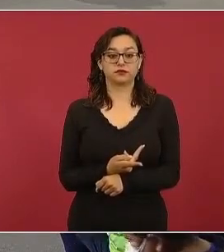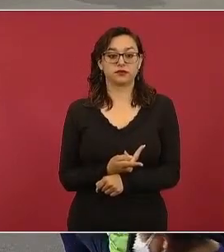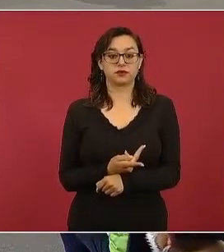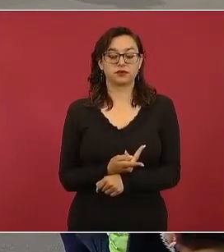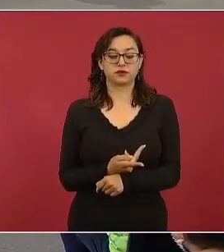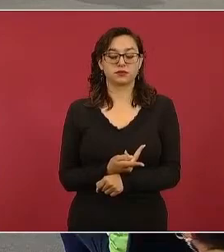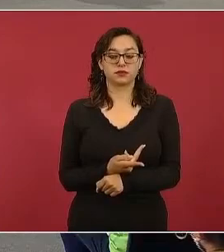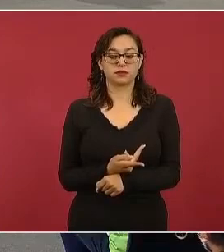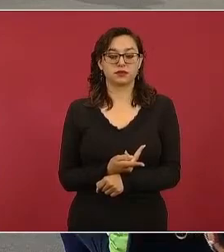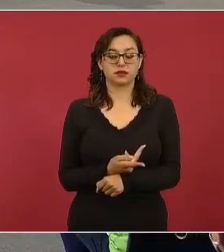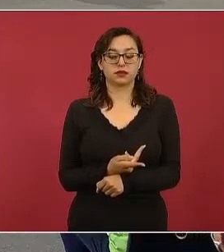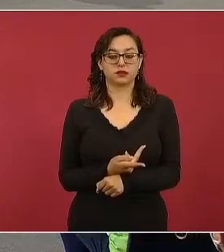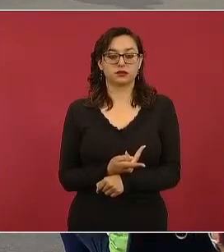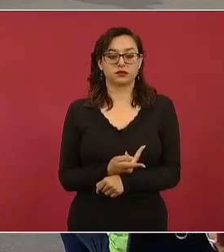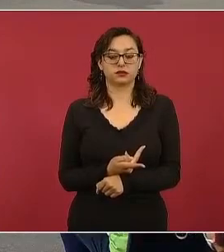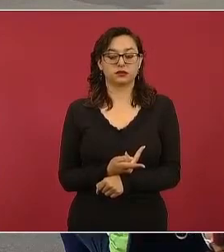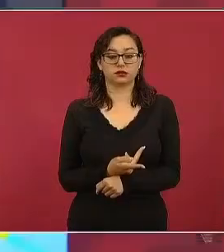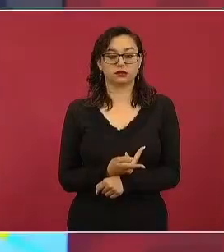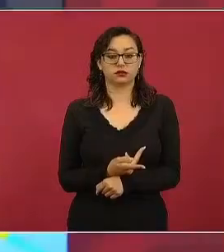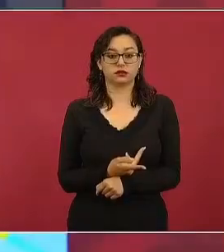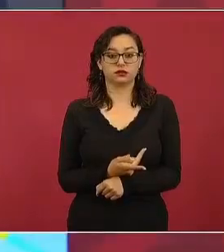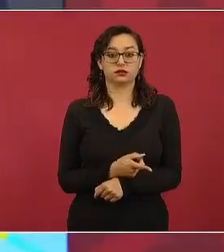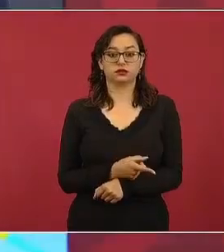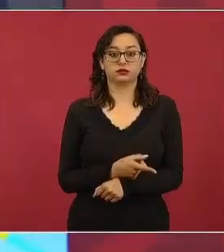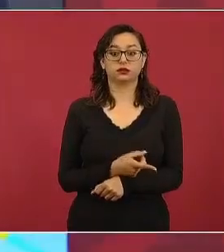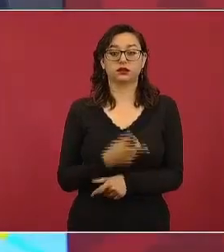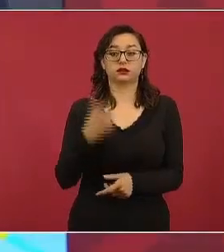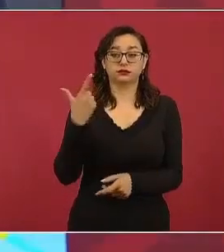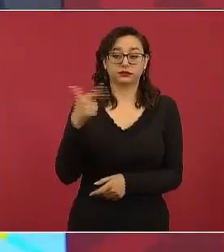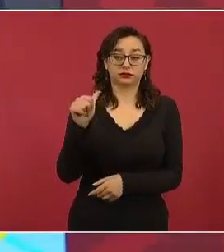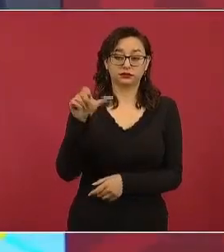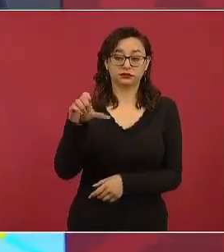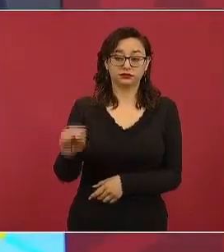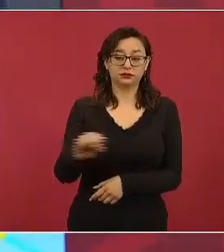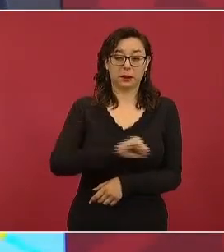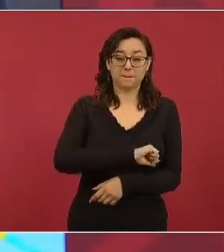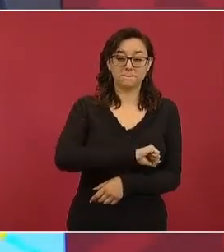de los incrementos en el precio del gas,